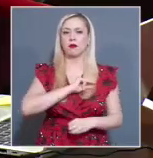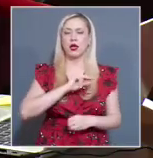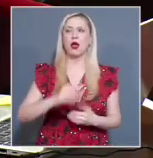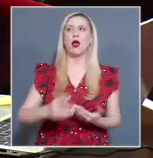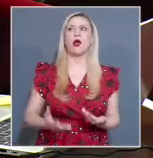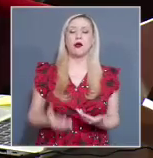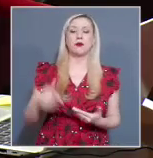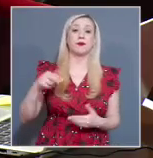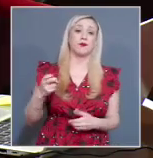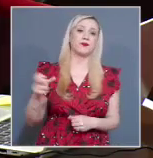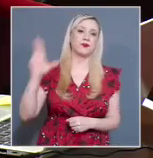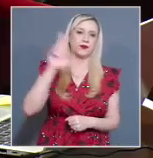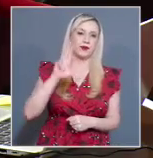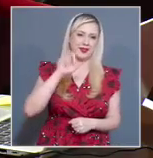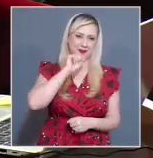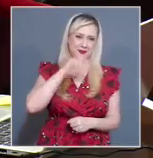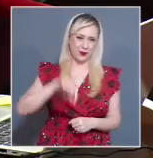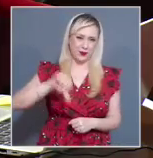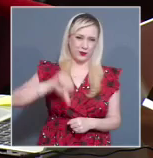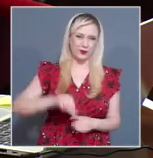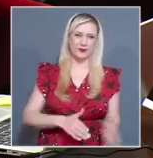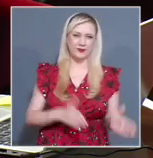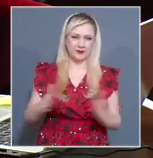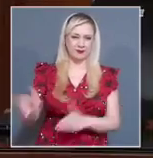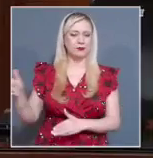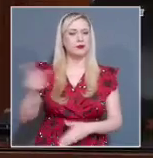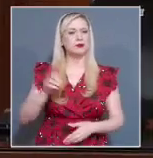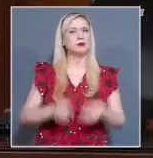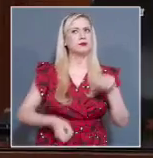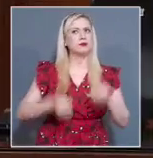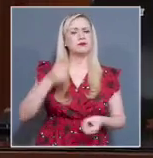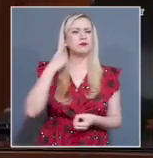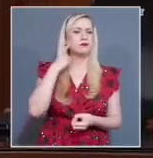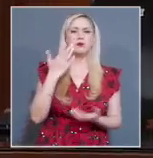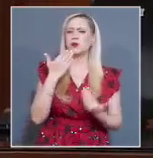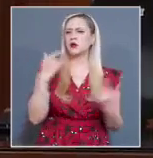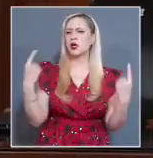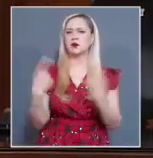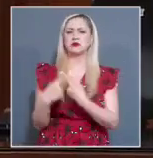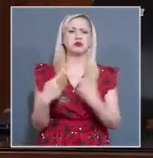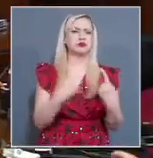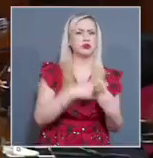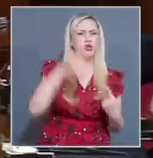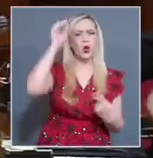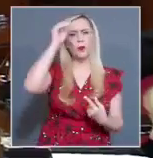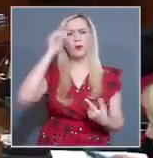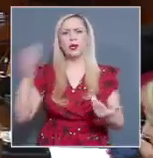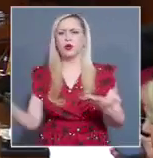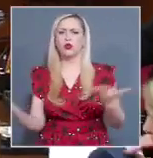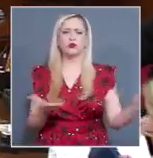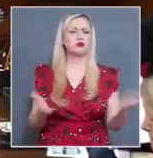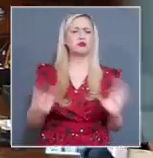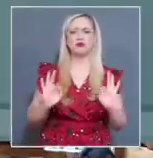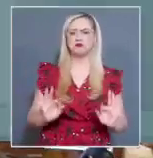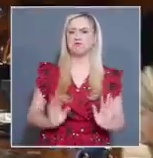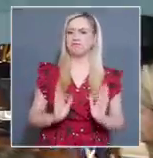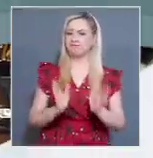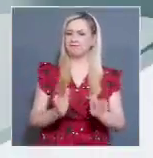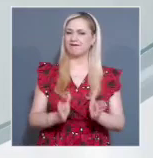Pleno determinó que no existía la contradicción de criterios. Para el canal del Poder Judicial de la Federación, Mario López Peña.